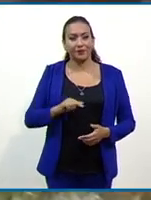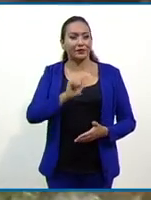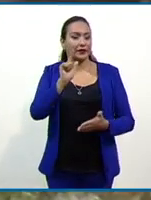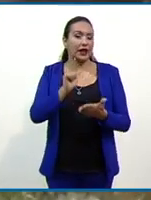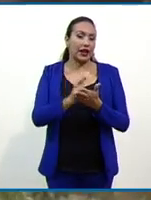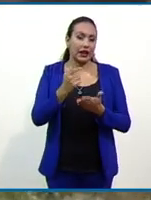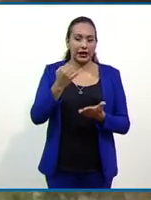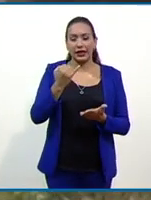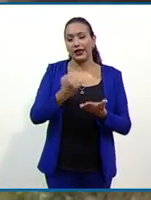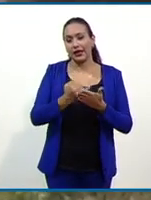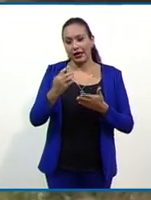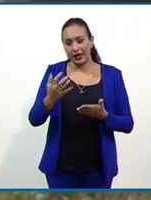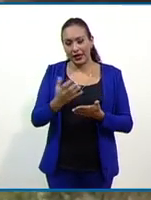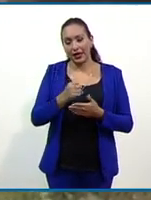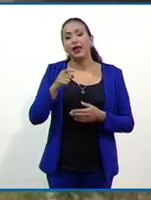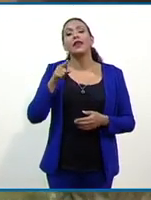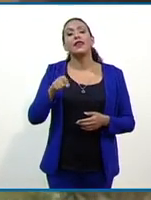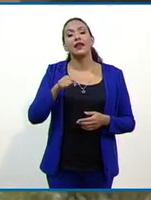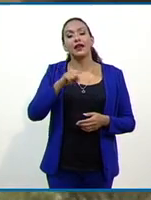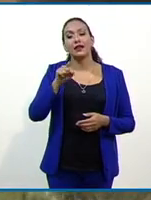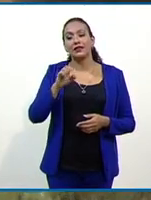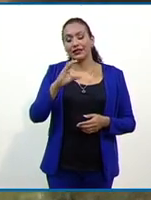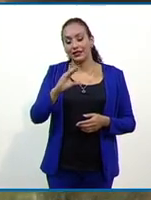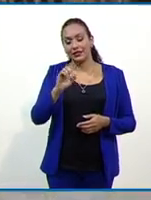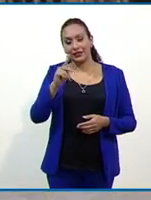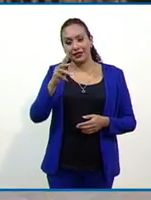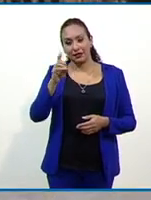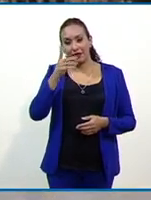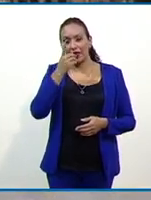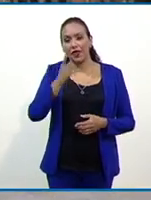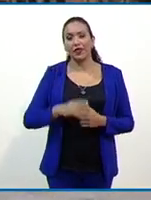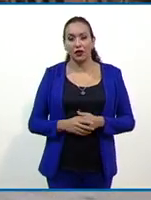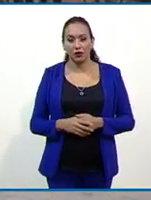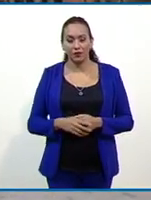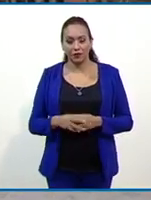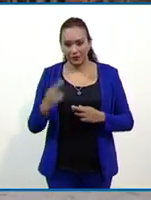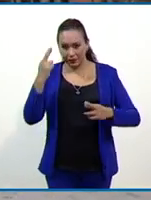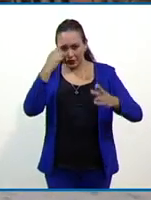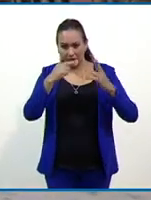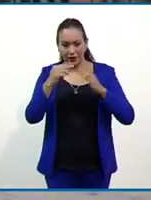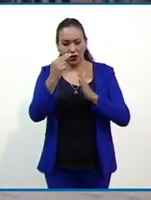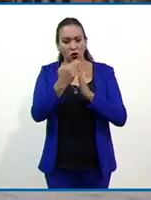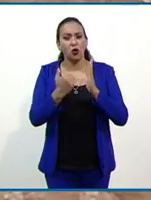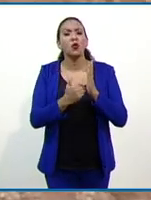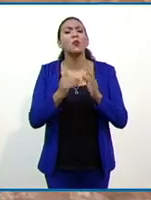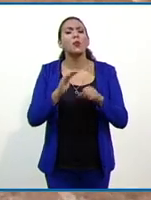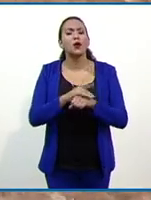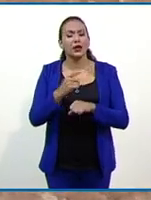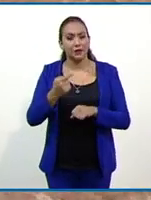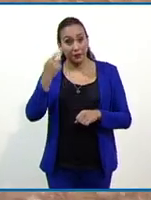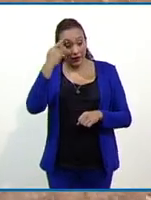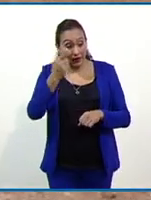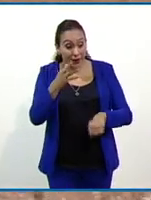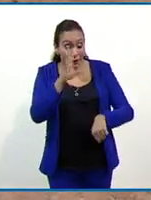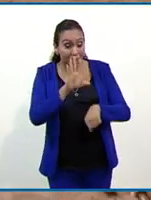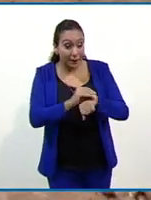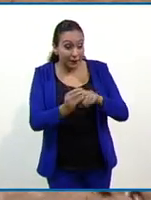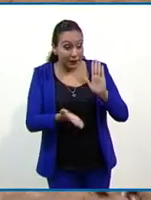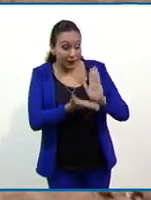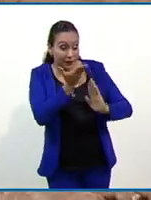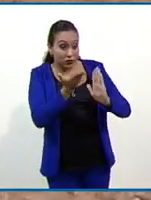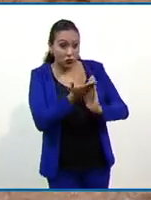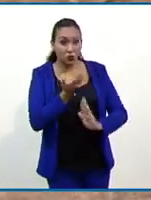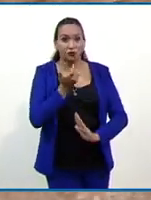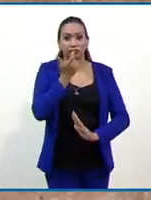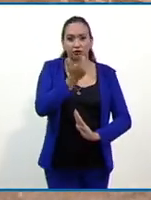del Municipio General de Cepeda declaró inválidas las normas con el cobro de derechos por la expedición de permisos de construcción